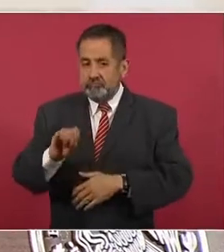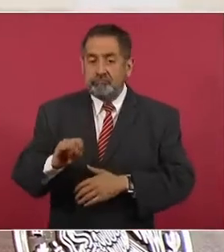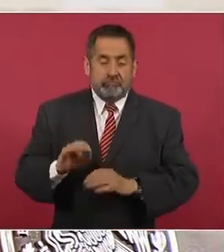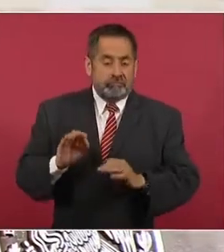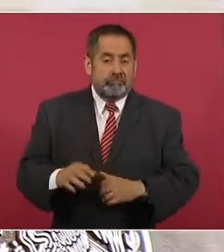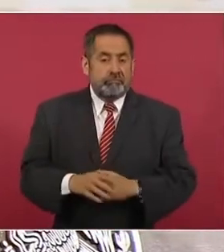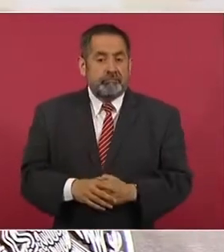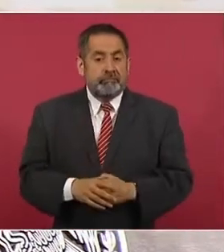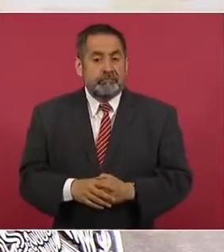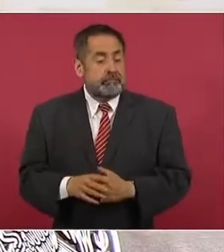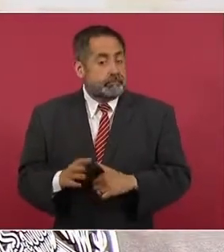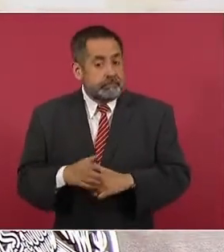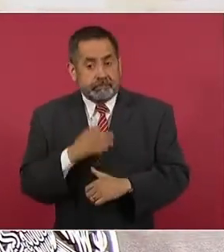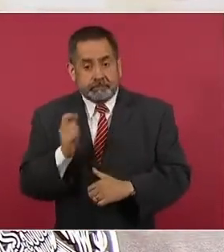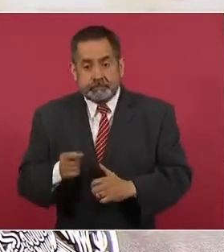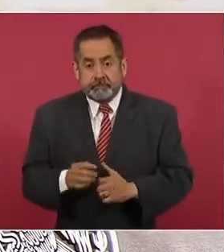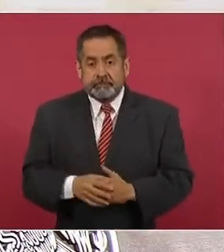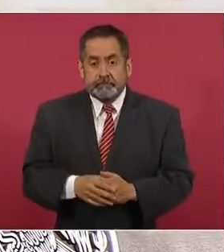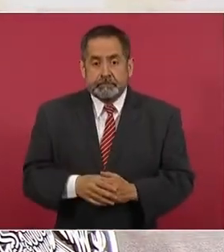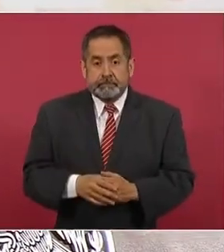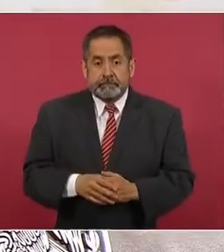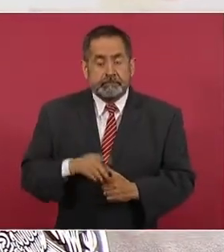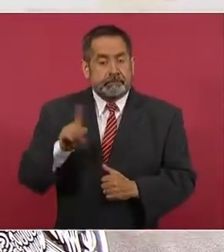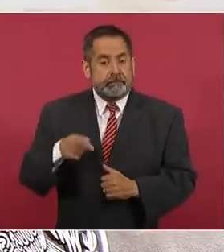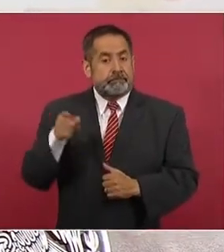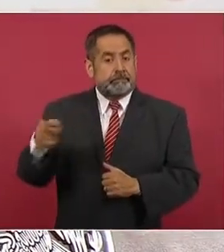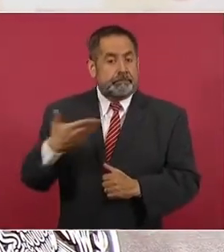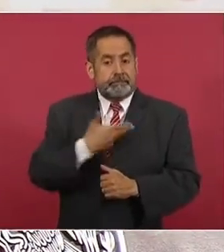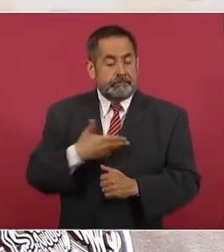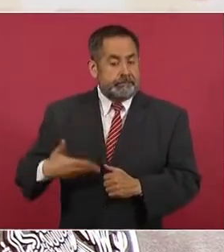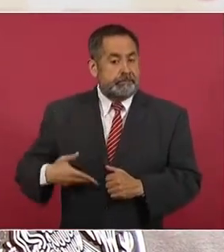un momento en que el presidente